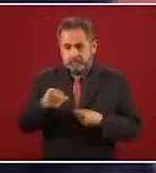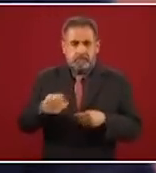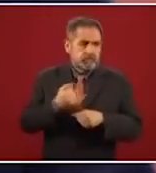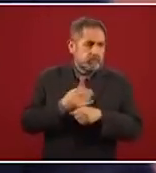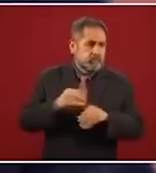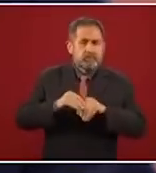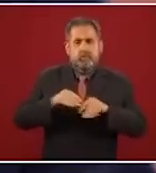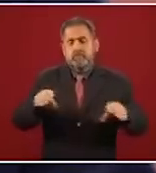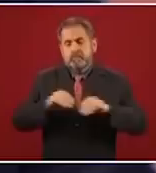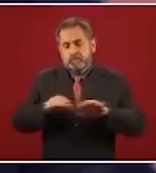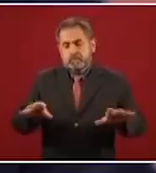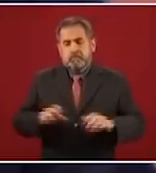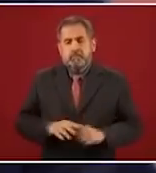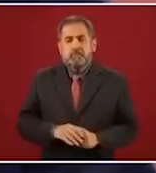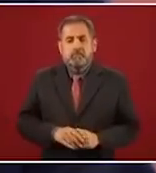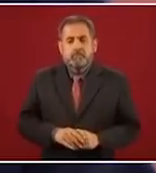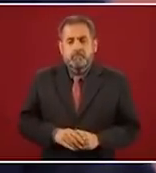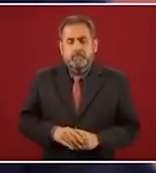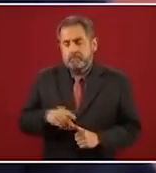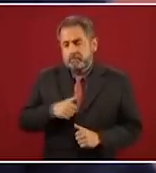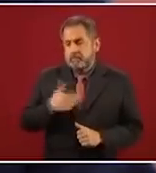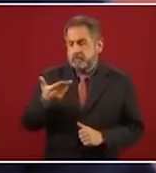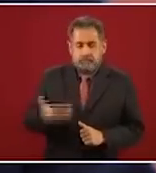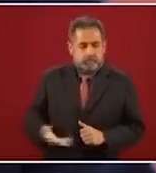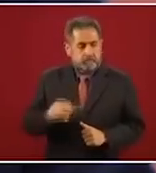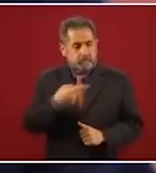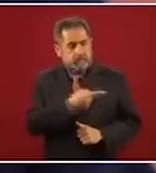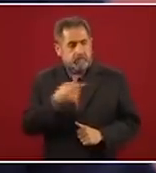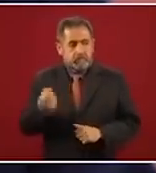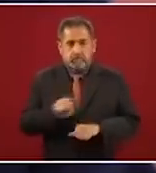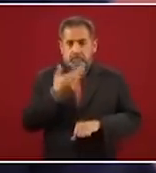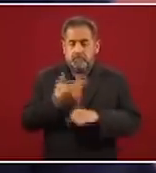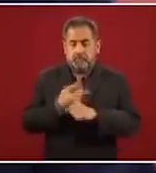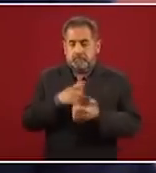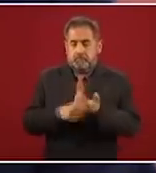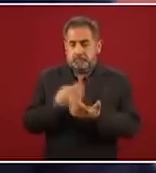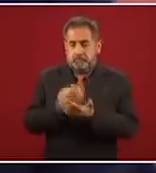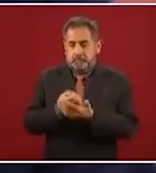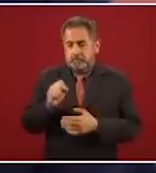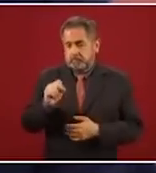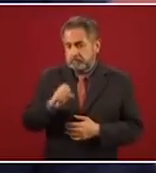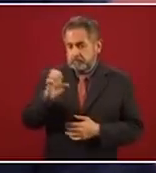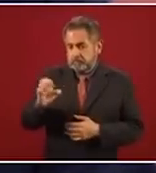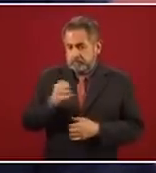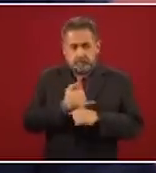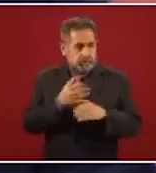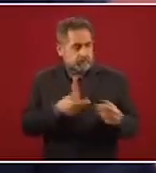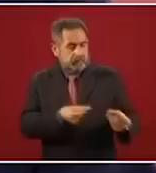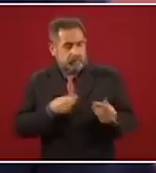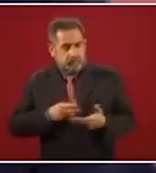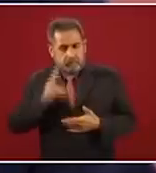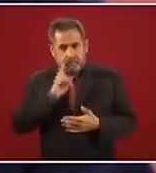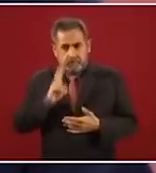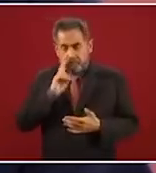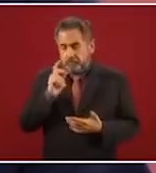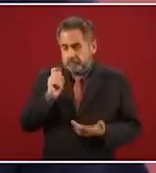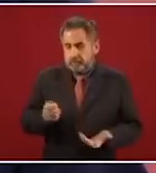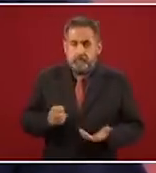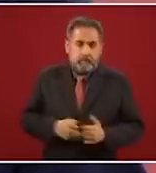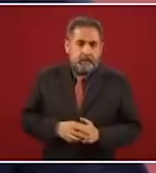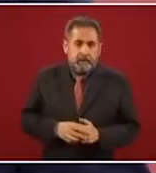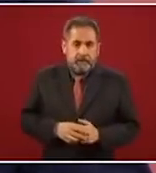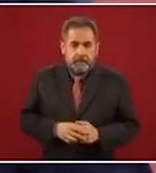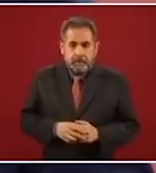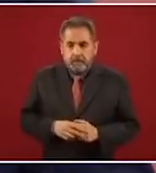conocer, y le vamos a pedir a la secretaria de Economía que nos informe, porque sí, en